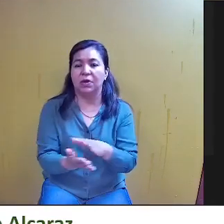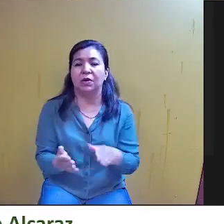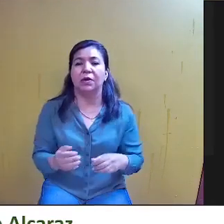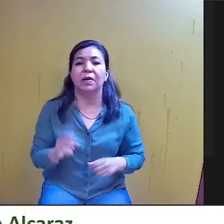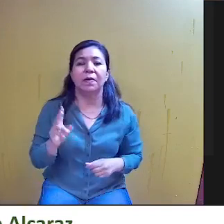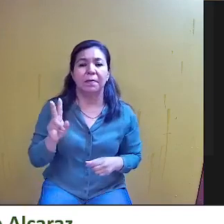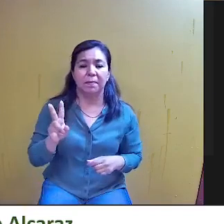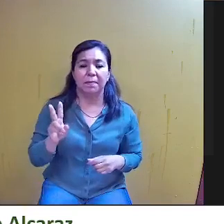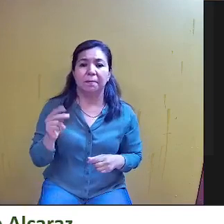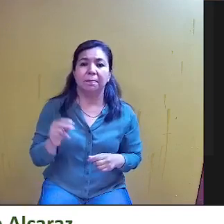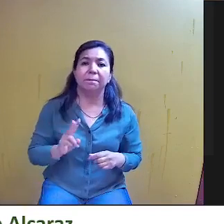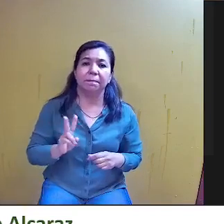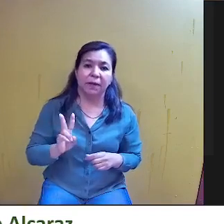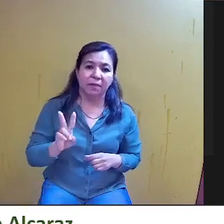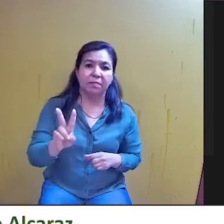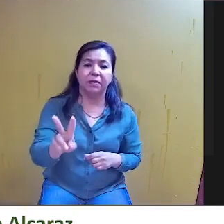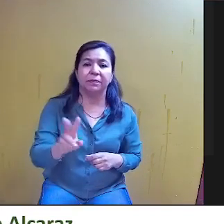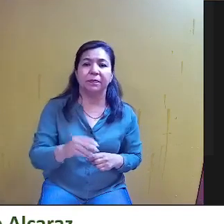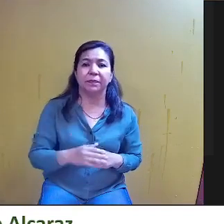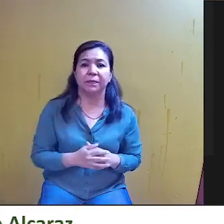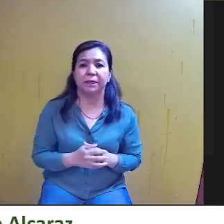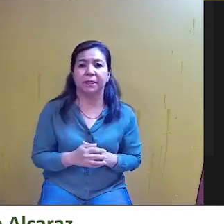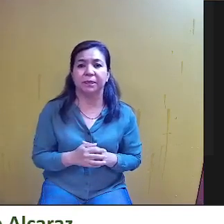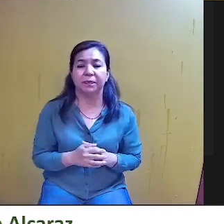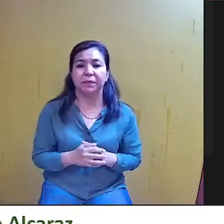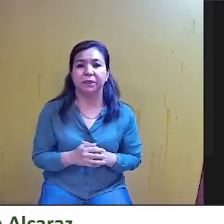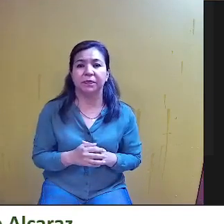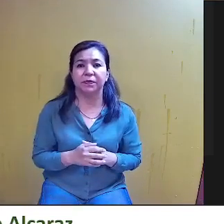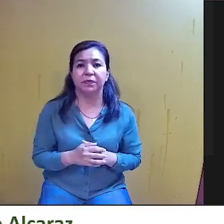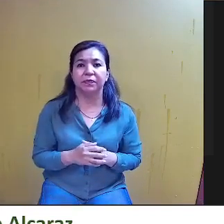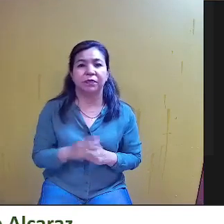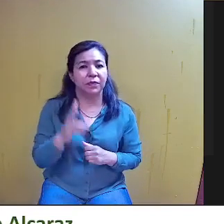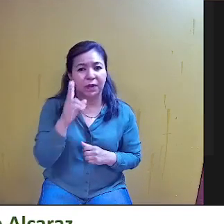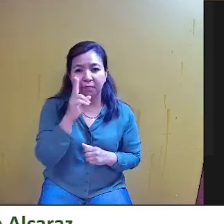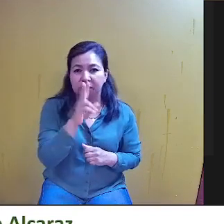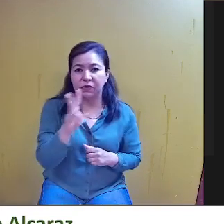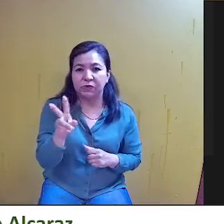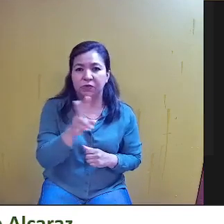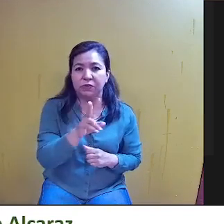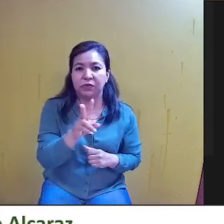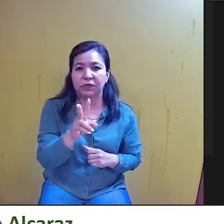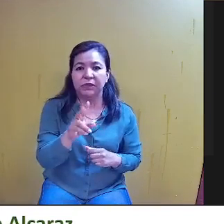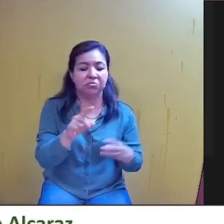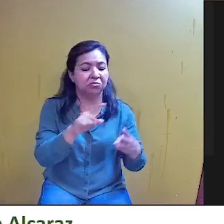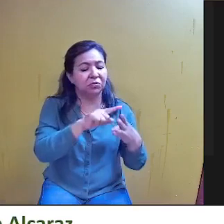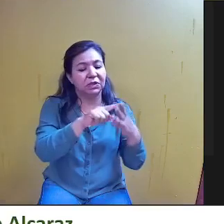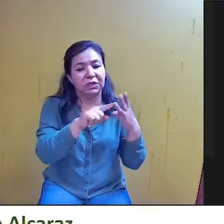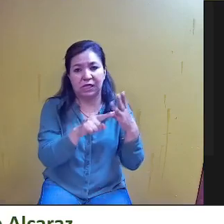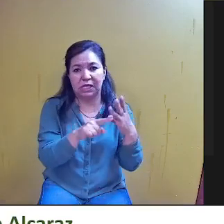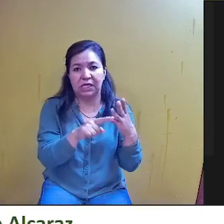Comenta el magistrado que se debieron de observar tres